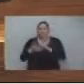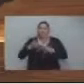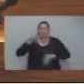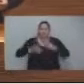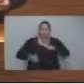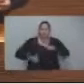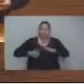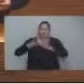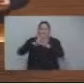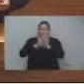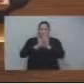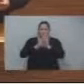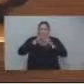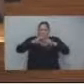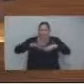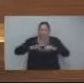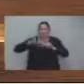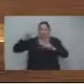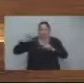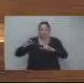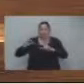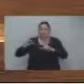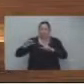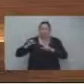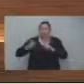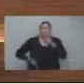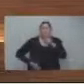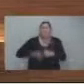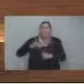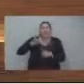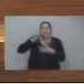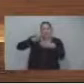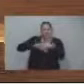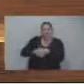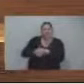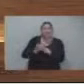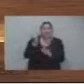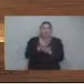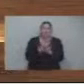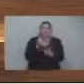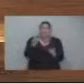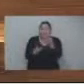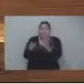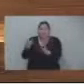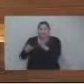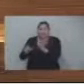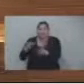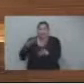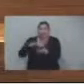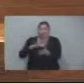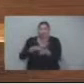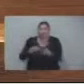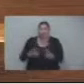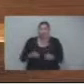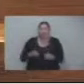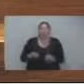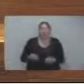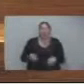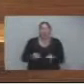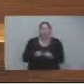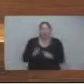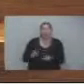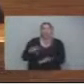la historia. Y tiene que ver también con el acceso de las clases populares a la representación política en cámaras como esta. Y